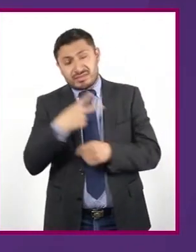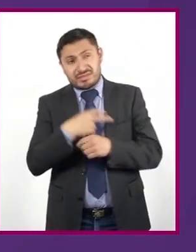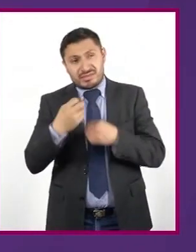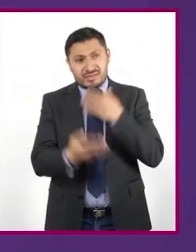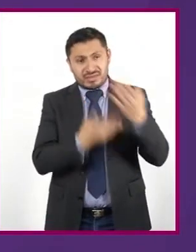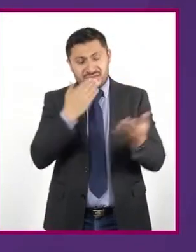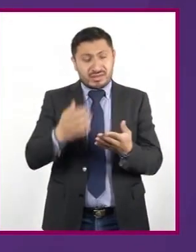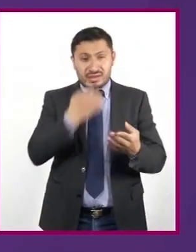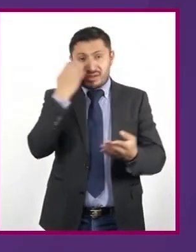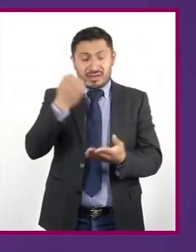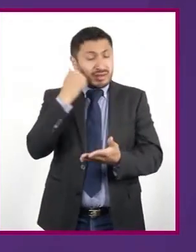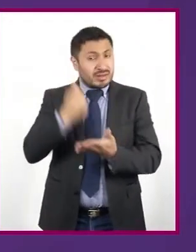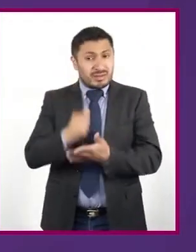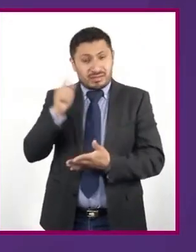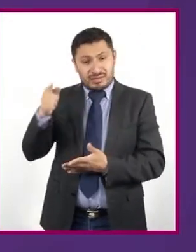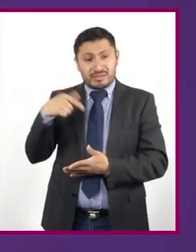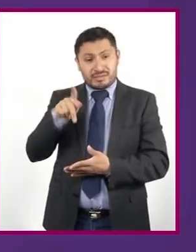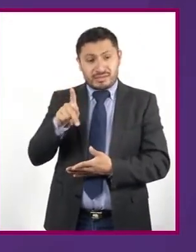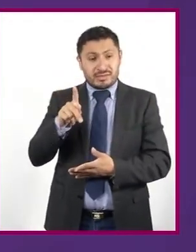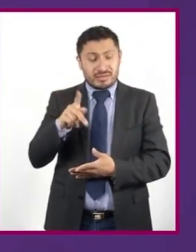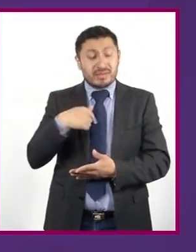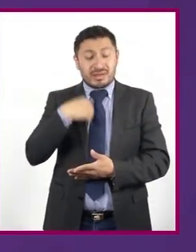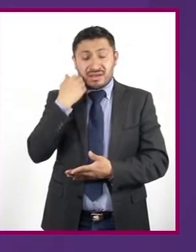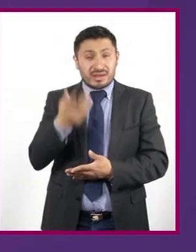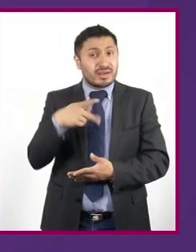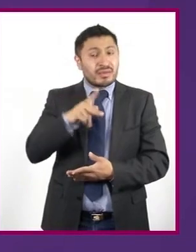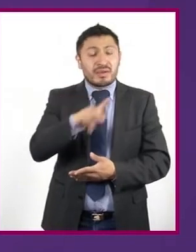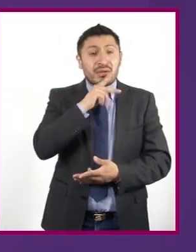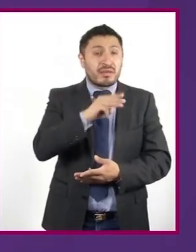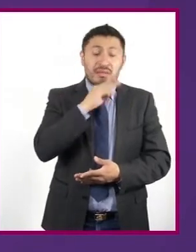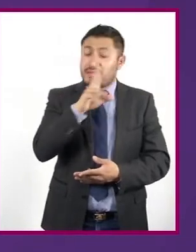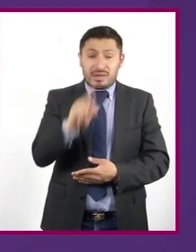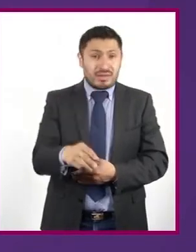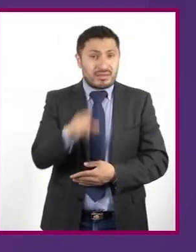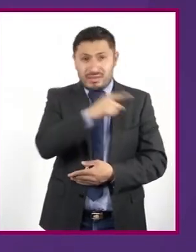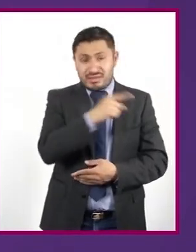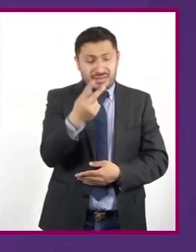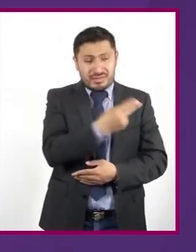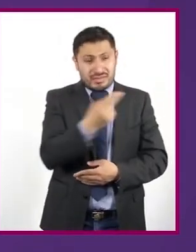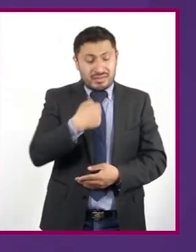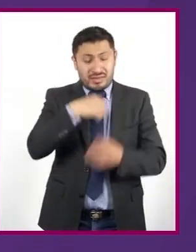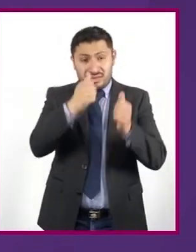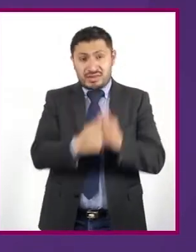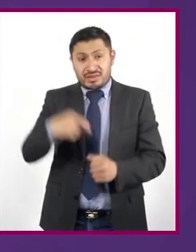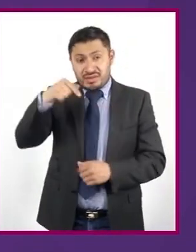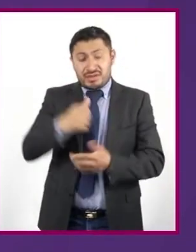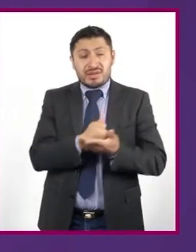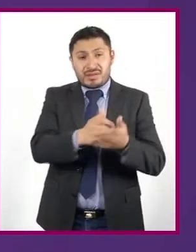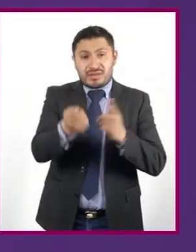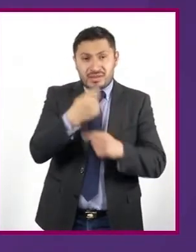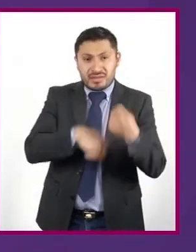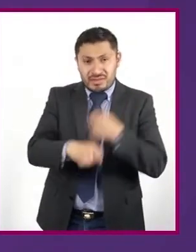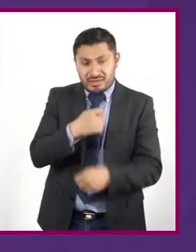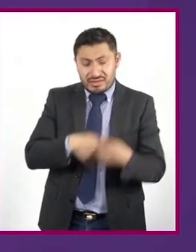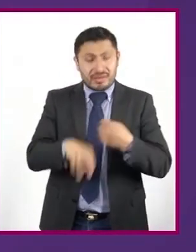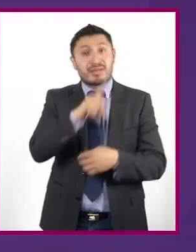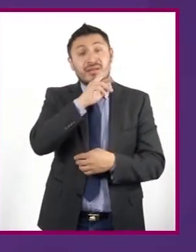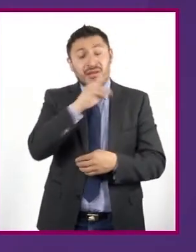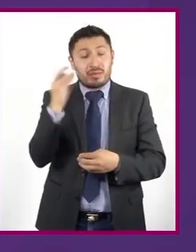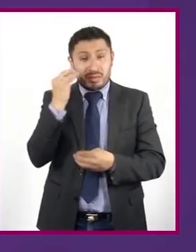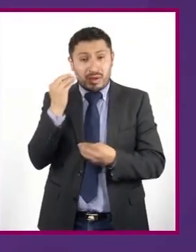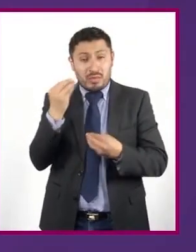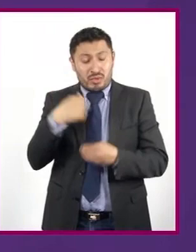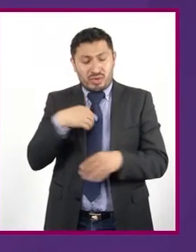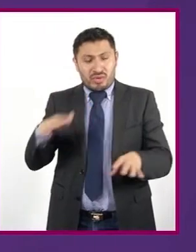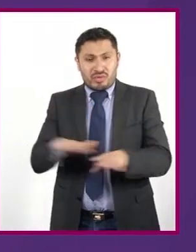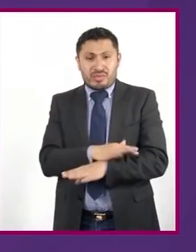de la ciudad y claro que me gustaría, pero sé que mis padres no. Ellos necesitan que me quede aquí para que les ayude en la tienda y se preocuparían demasiado de que